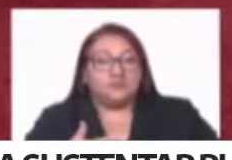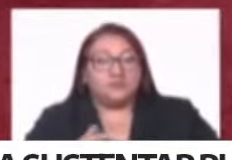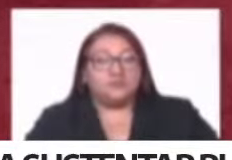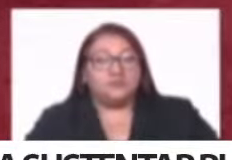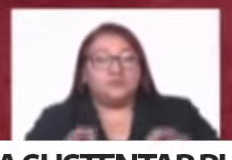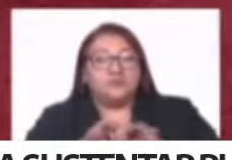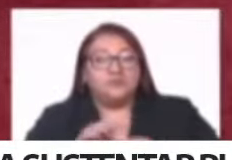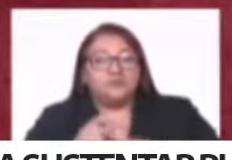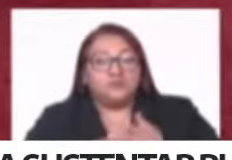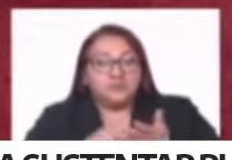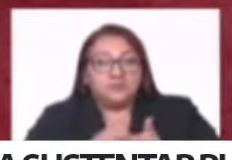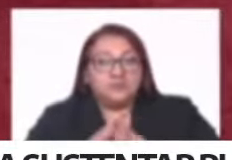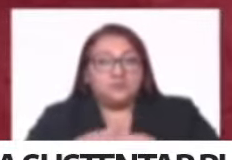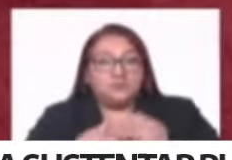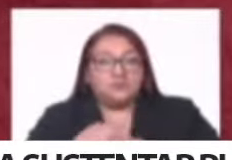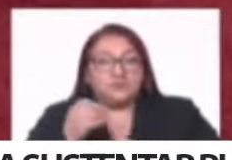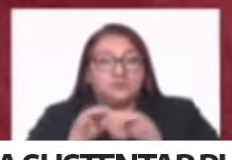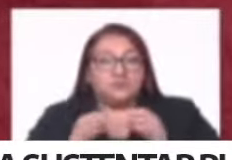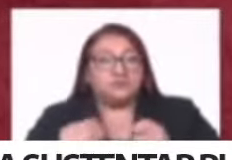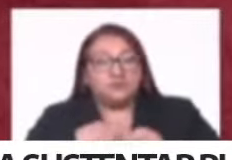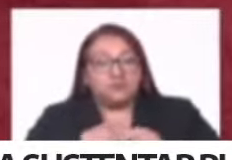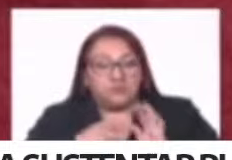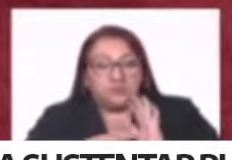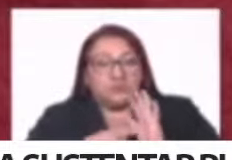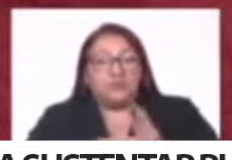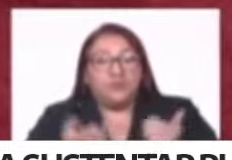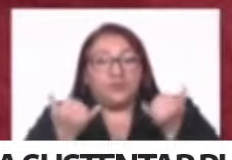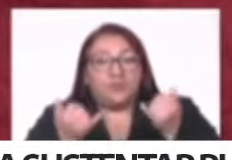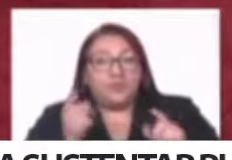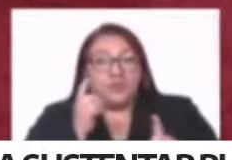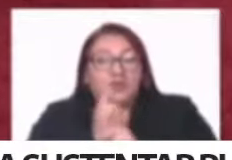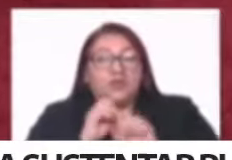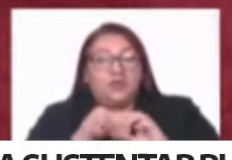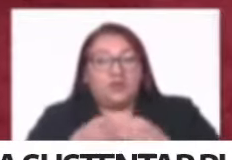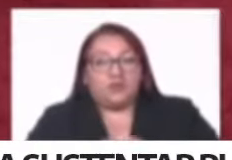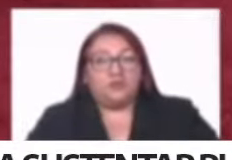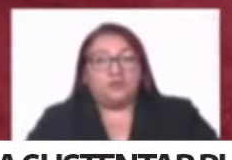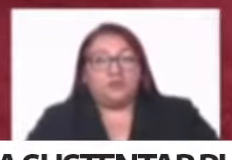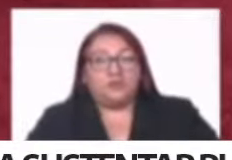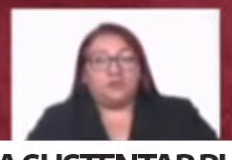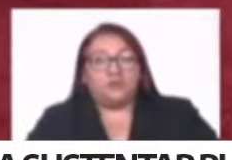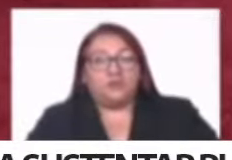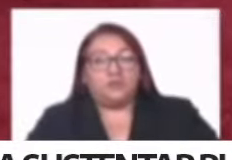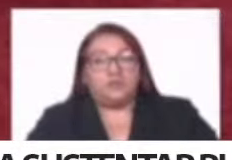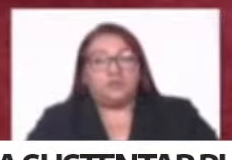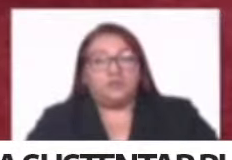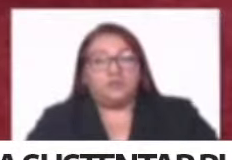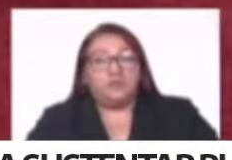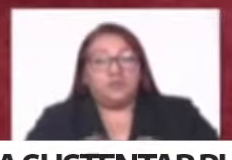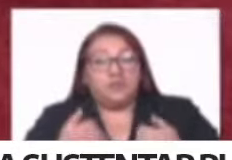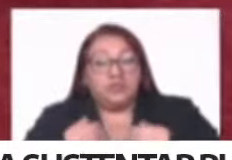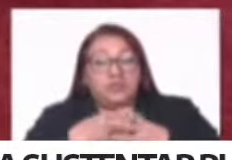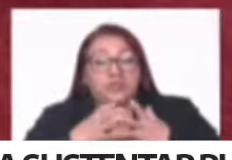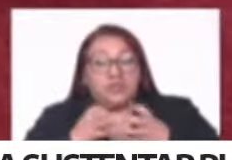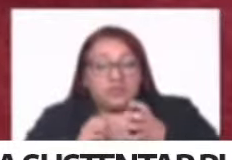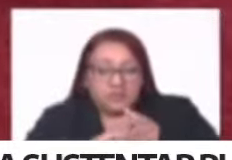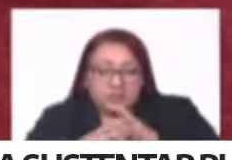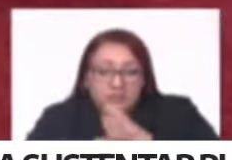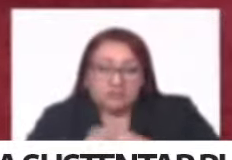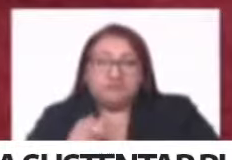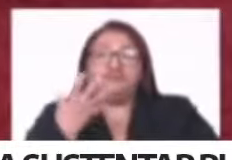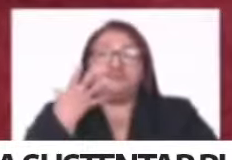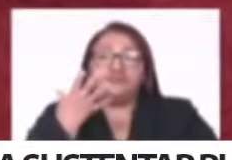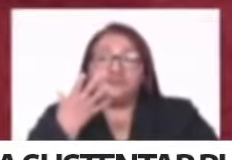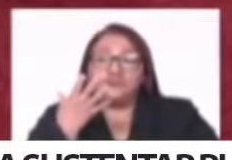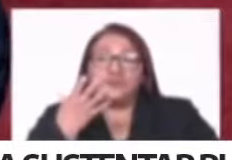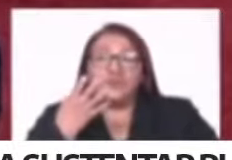maestra que entrecruza este presupuesto que venimos a presentar ante el Congreso de la República tiene relación con la reactivación y el